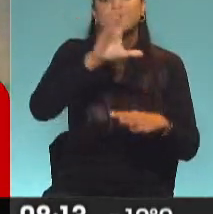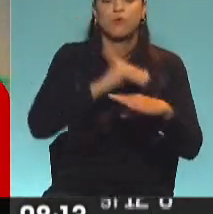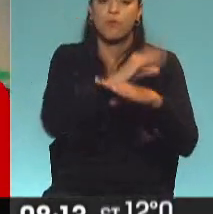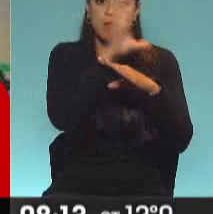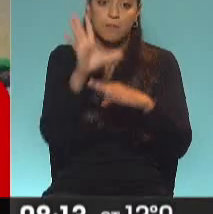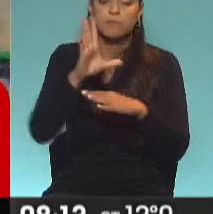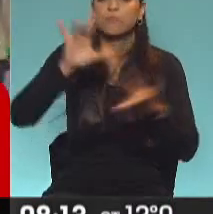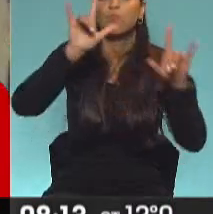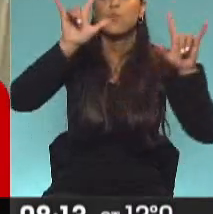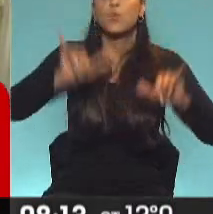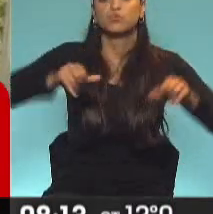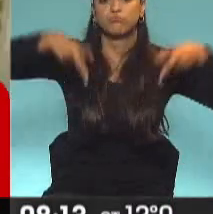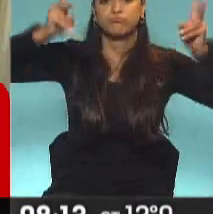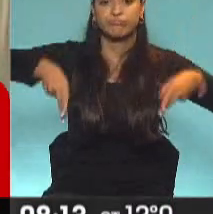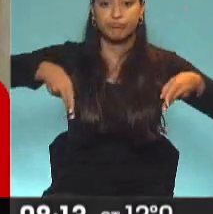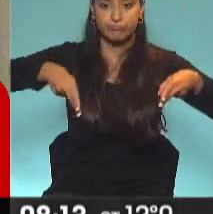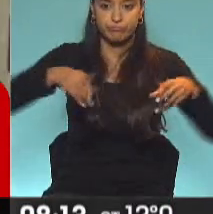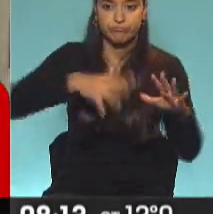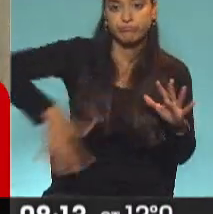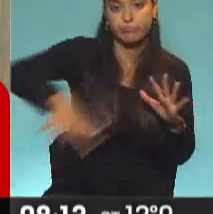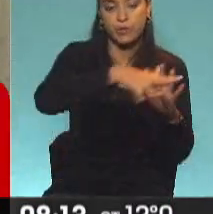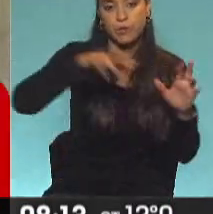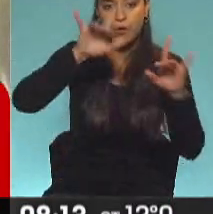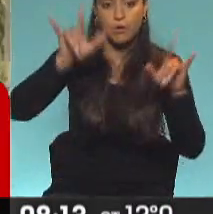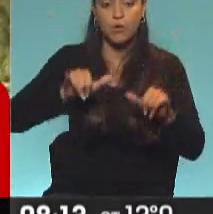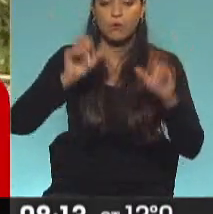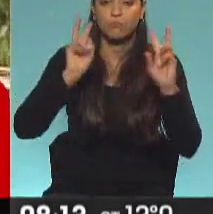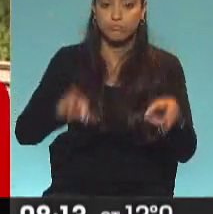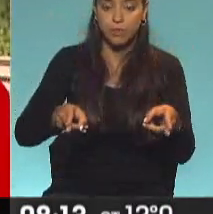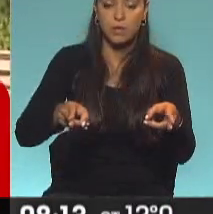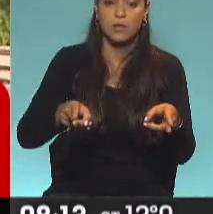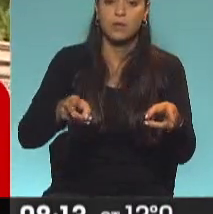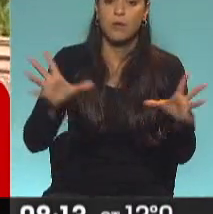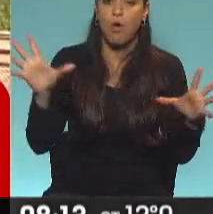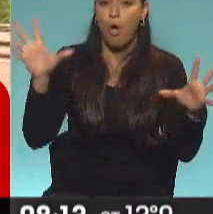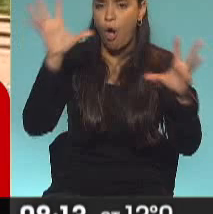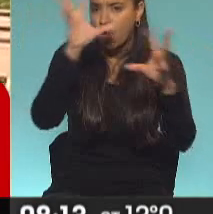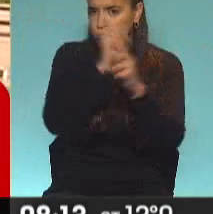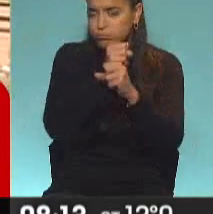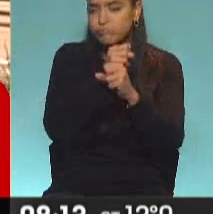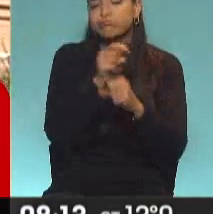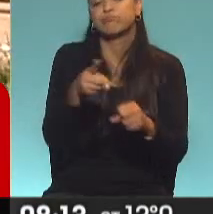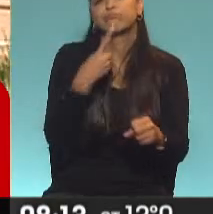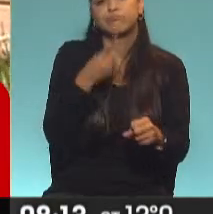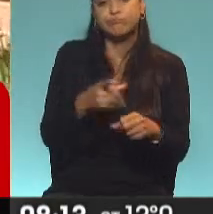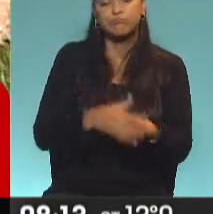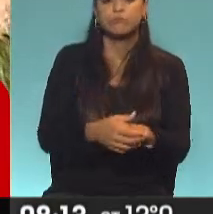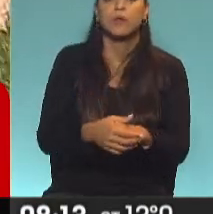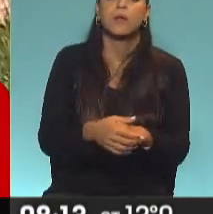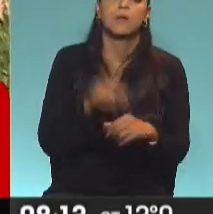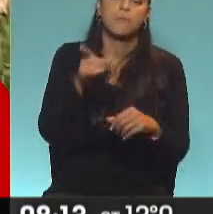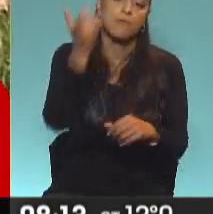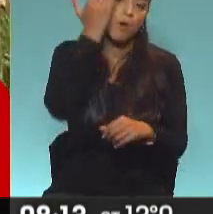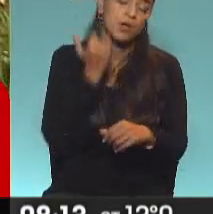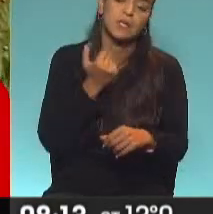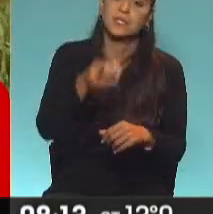cortó la luz en el predio, quedó todo en esta penumbra que marca el fin de la